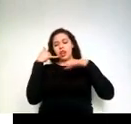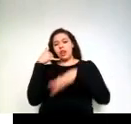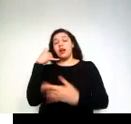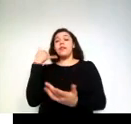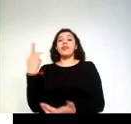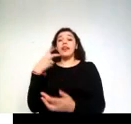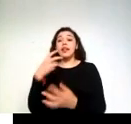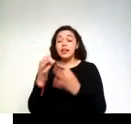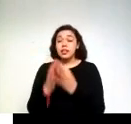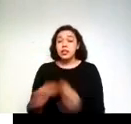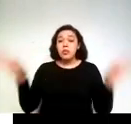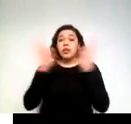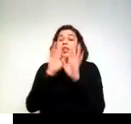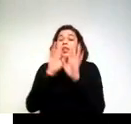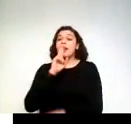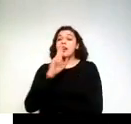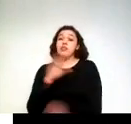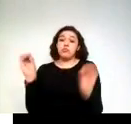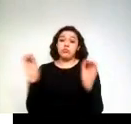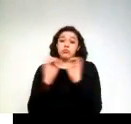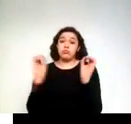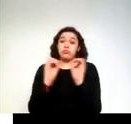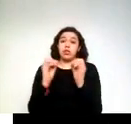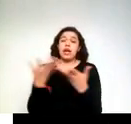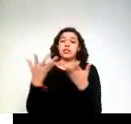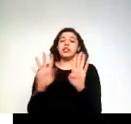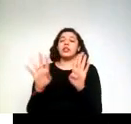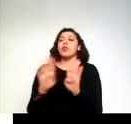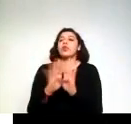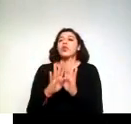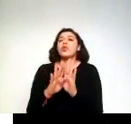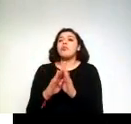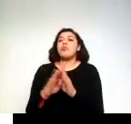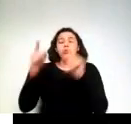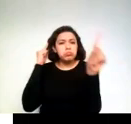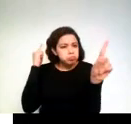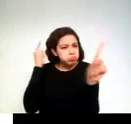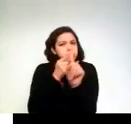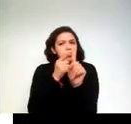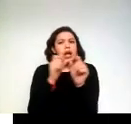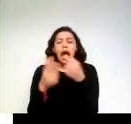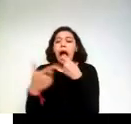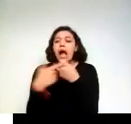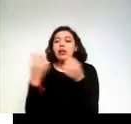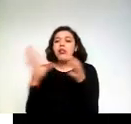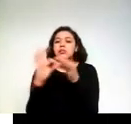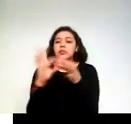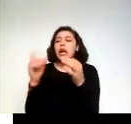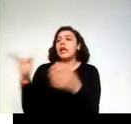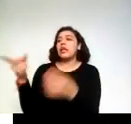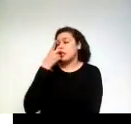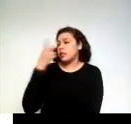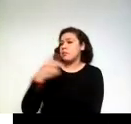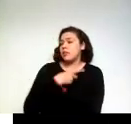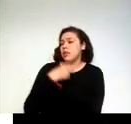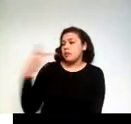no influir en las respuestas, ¿no? Hacerlo de manera completamente objetiva y si hay alguna explicación que se tenga que dar acerca de la